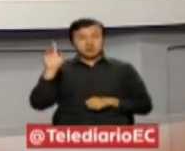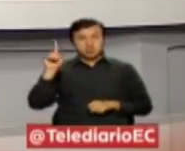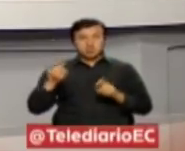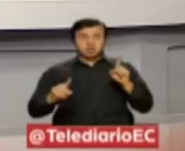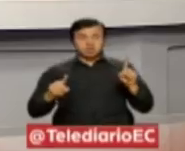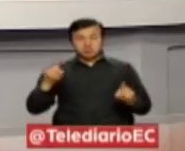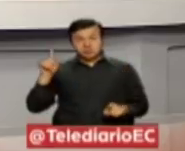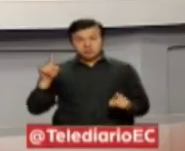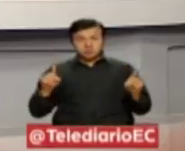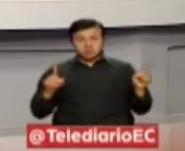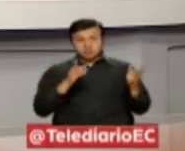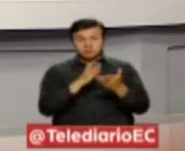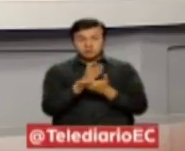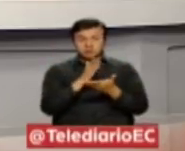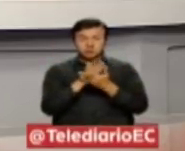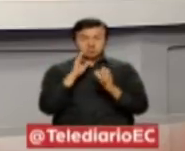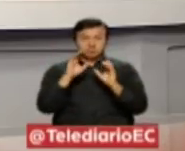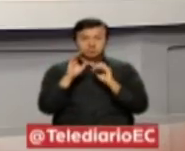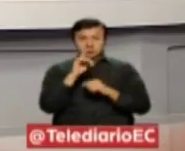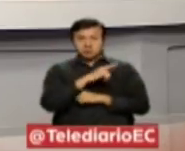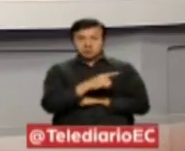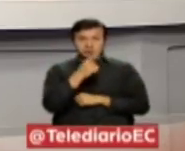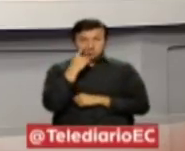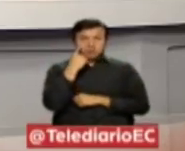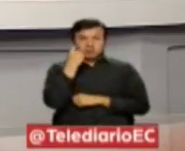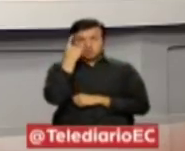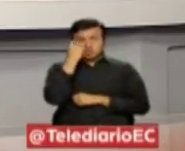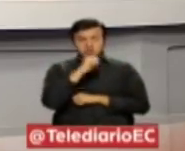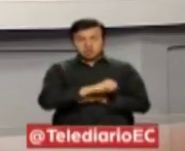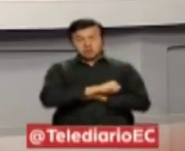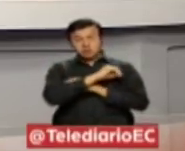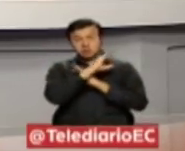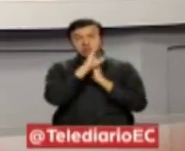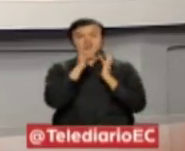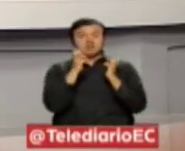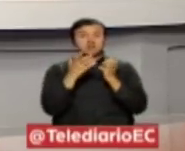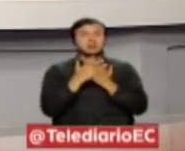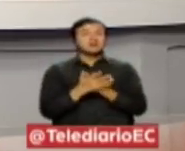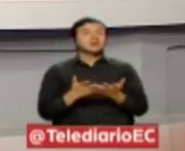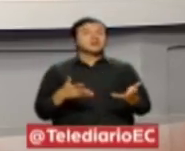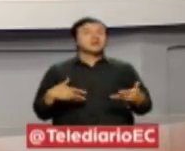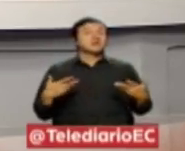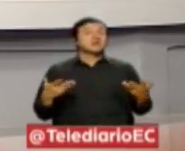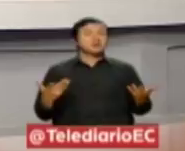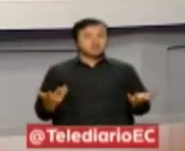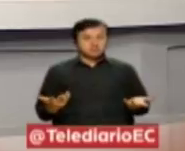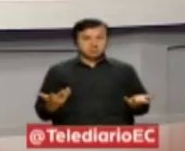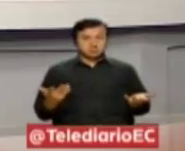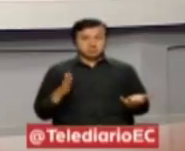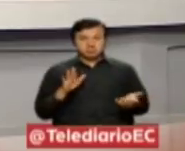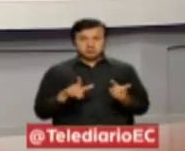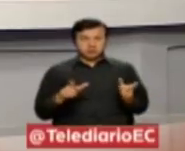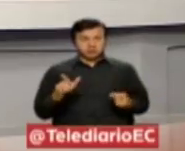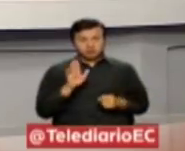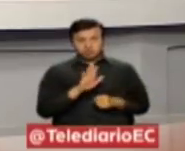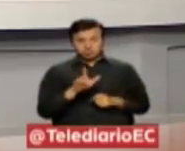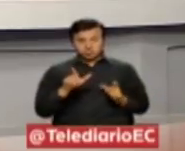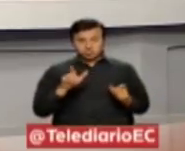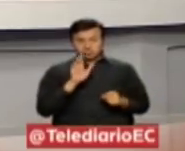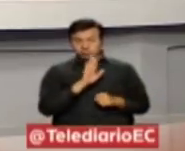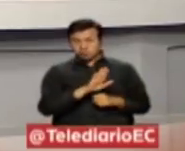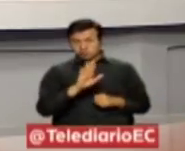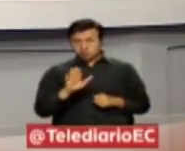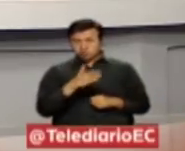algunos medios de comunicación, porque se entendía o se deseaba que aquellos personajes y que